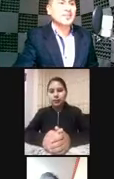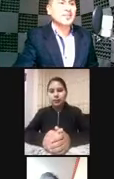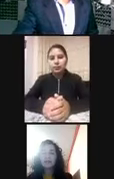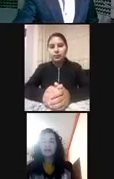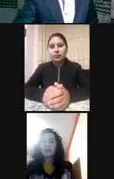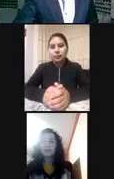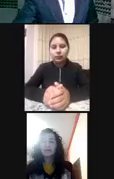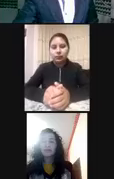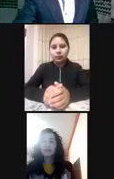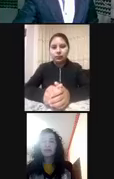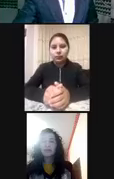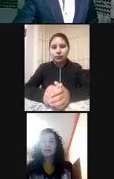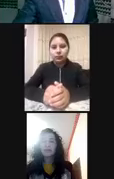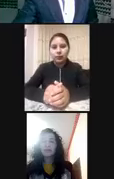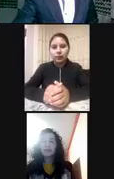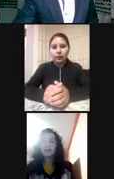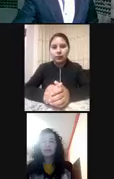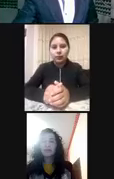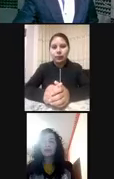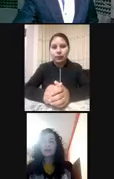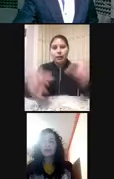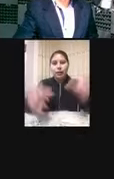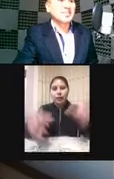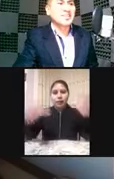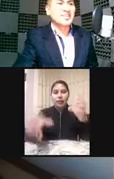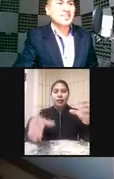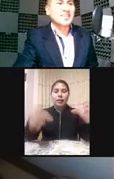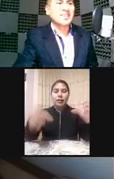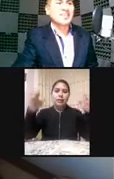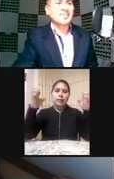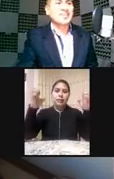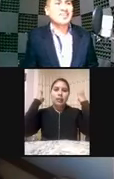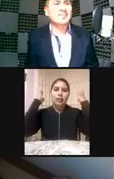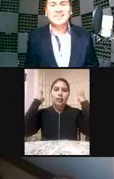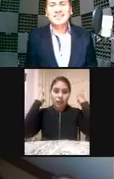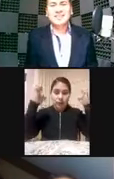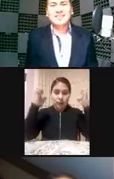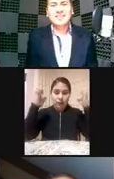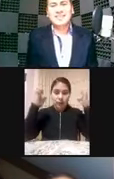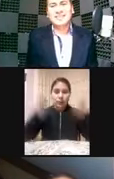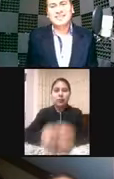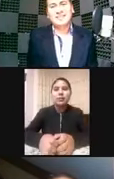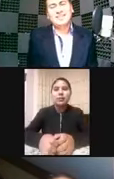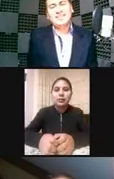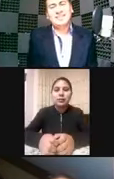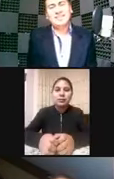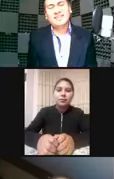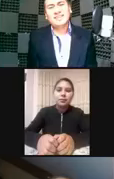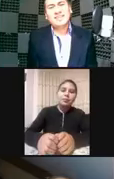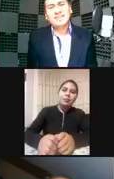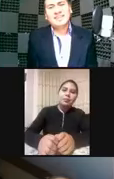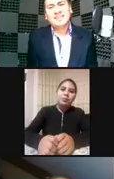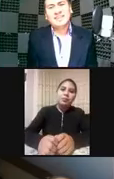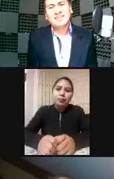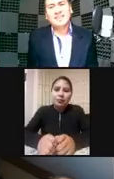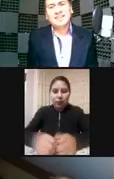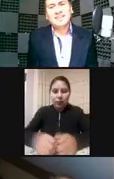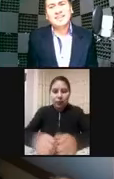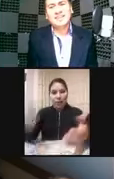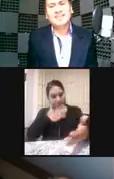educación especial. ¿Cómo está, profesora? Muy buenas noches. ¿Cómo están? Un gusto de estar acá en